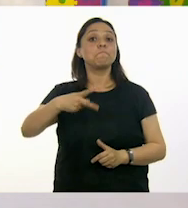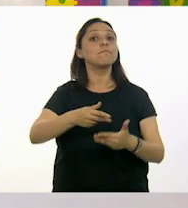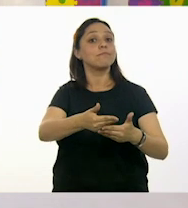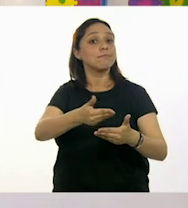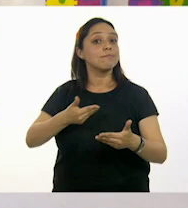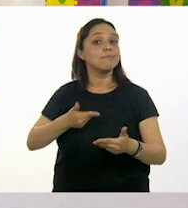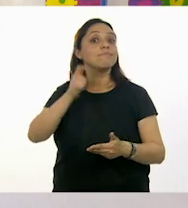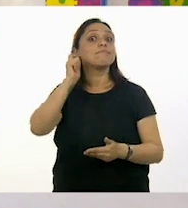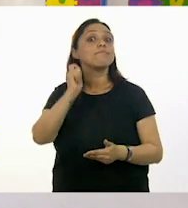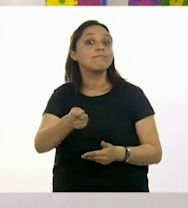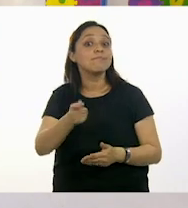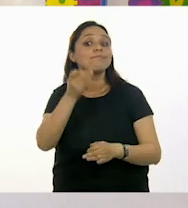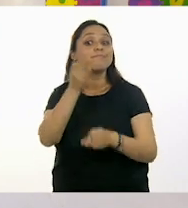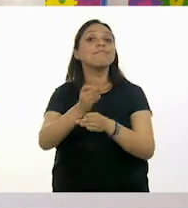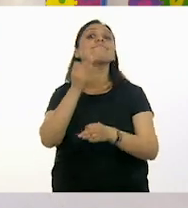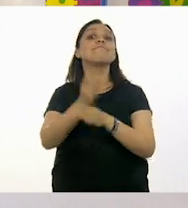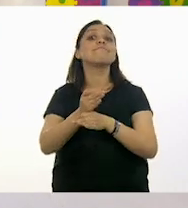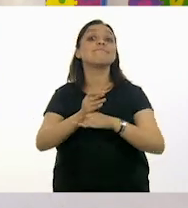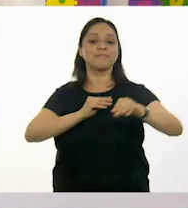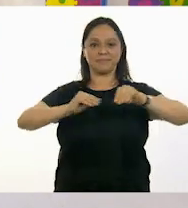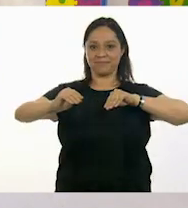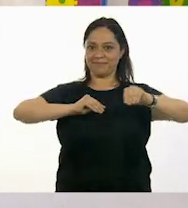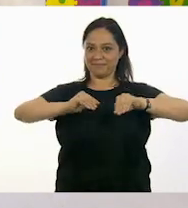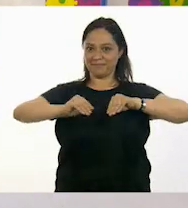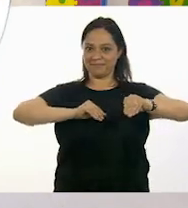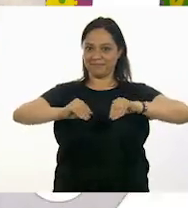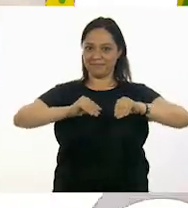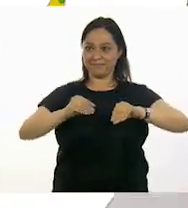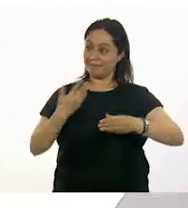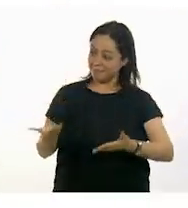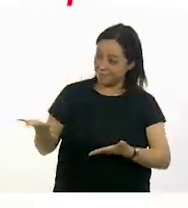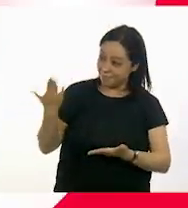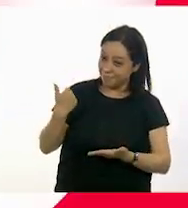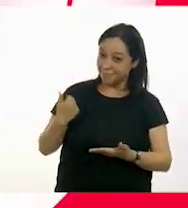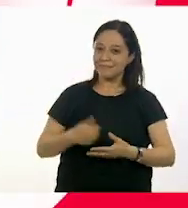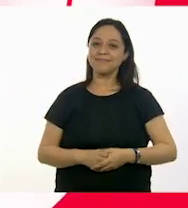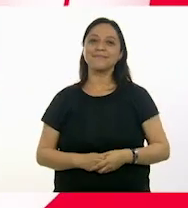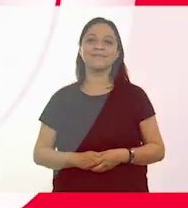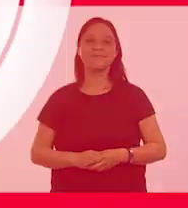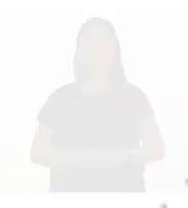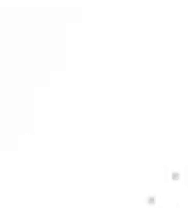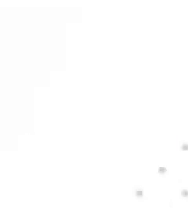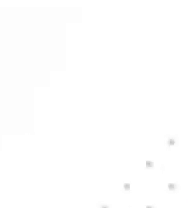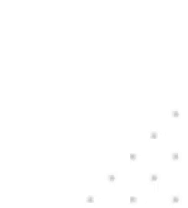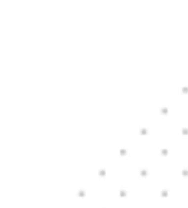Pero antes, ha llegado el momento de movernos. Vamos a movernos. ¿Me acompaña? Pero vamos, estira.